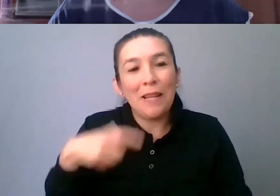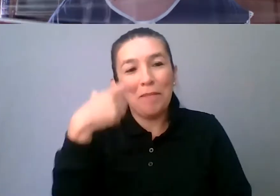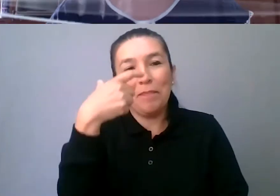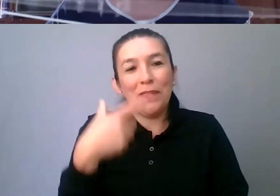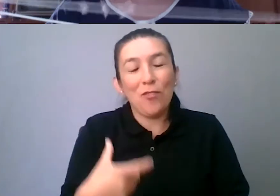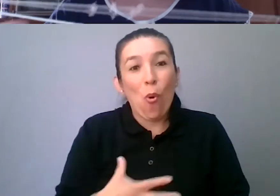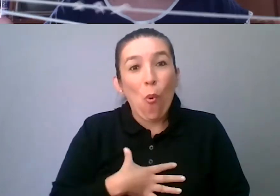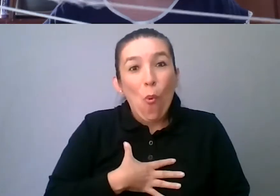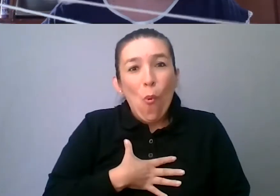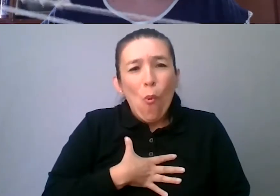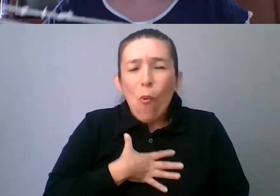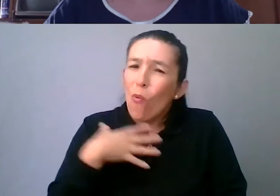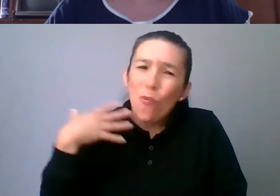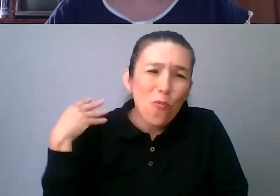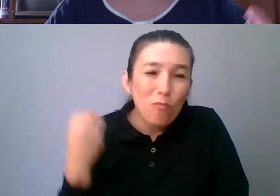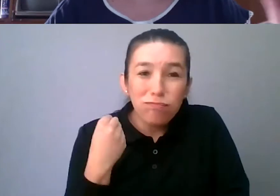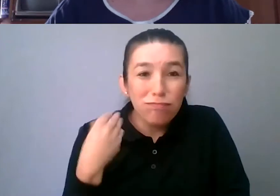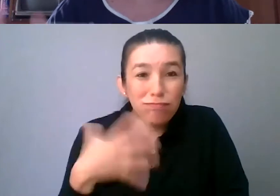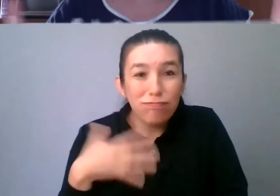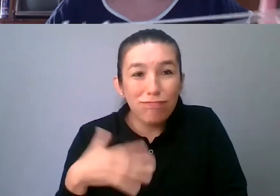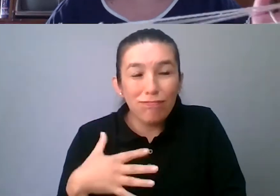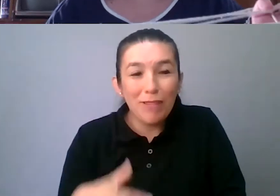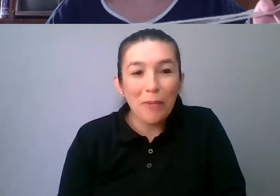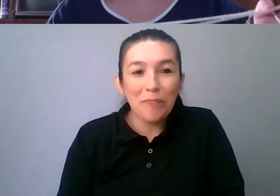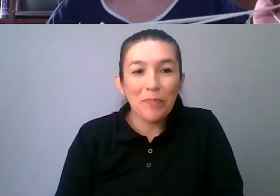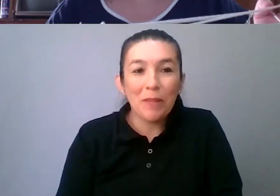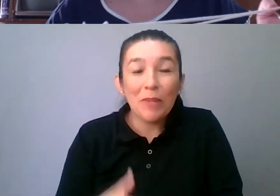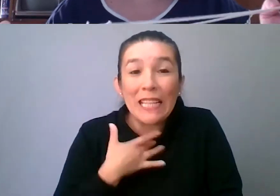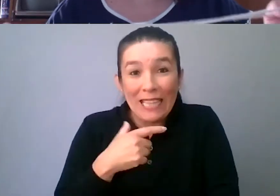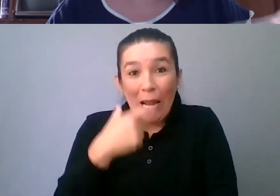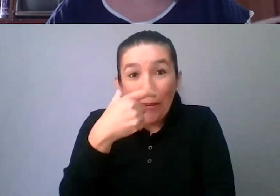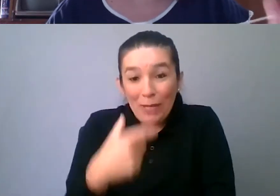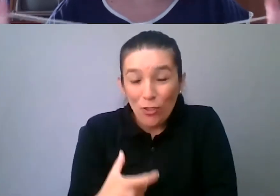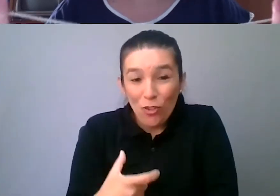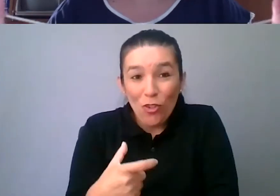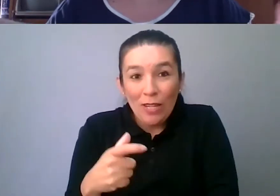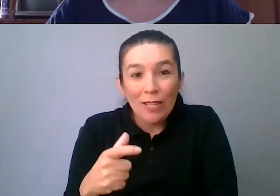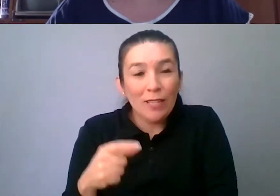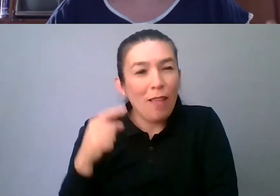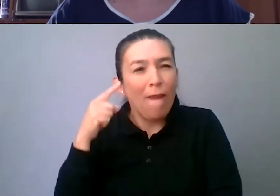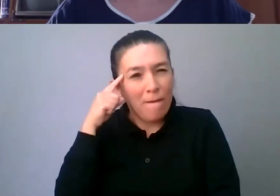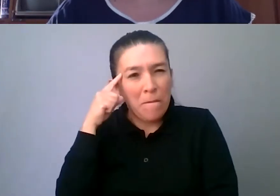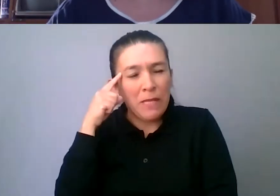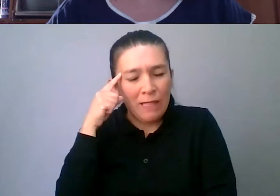es tan enriquecedor porque esa persona se planteó un